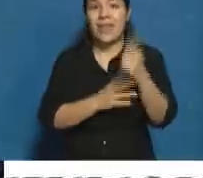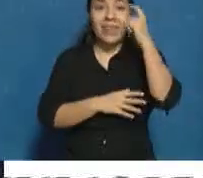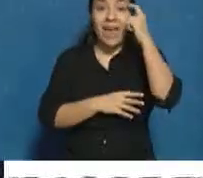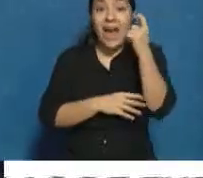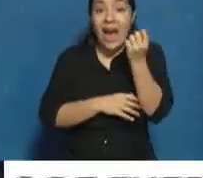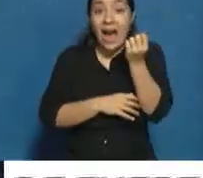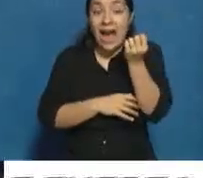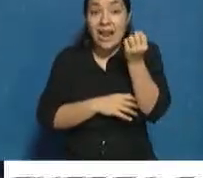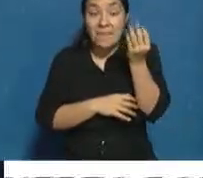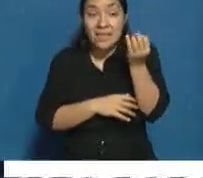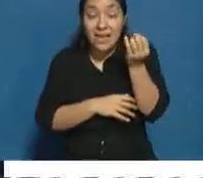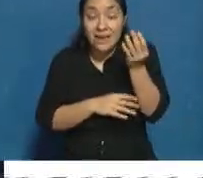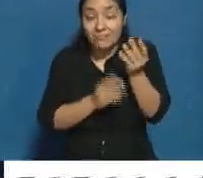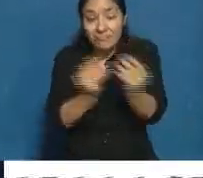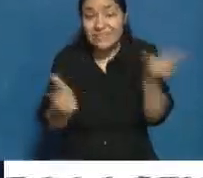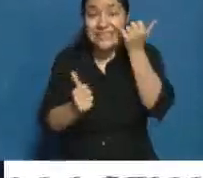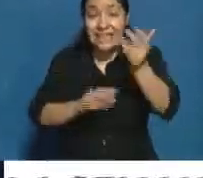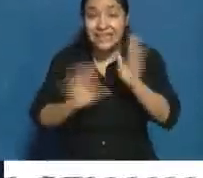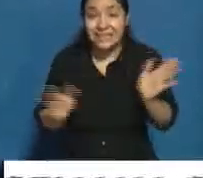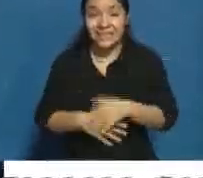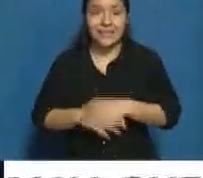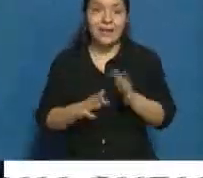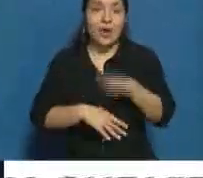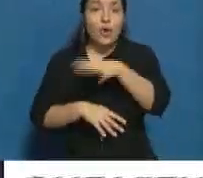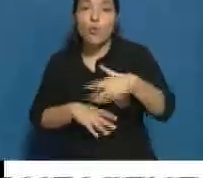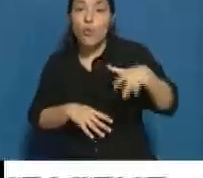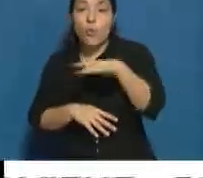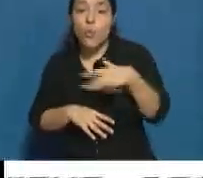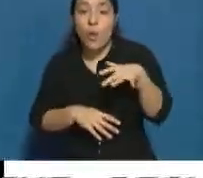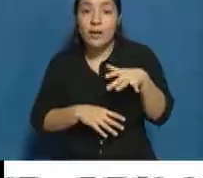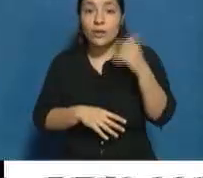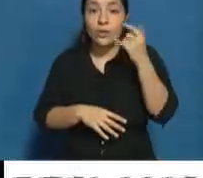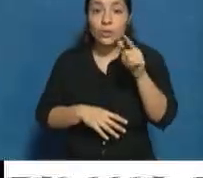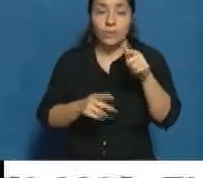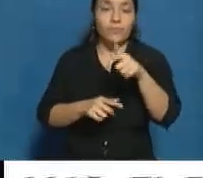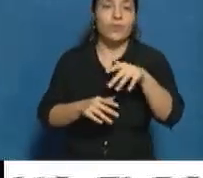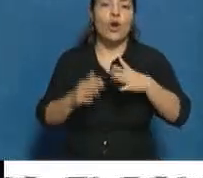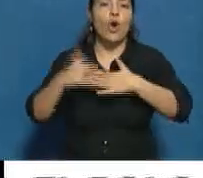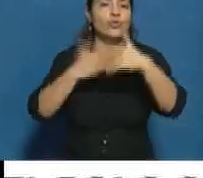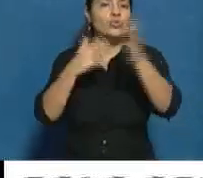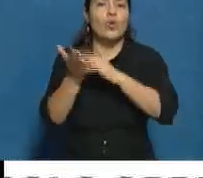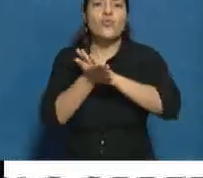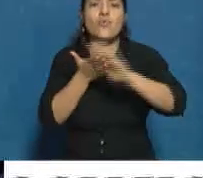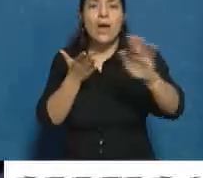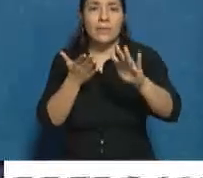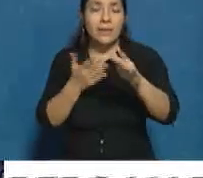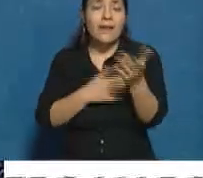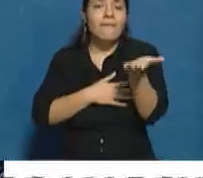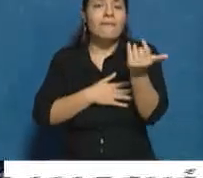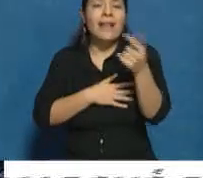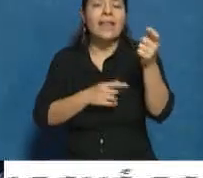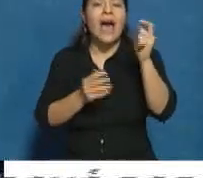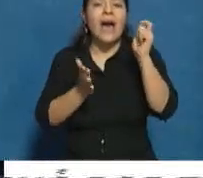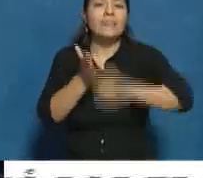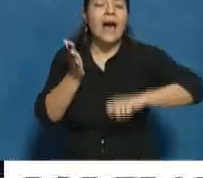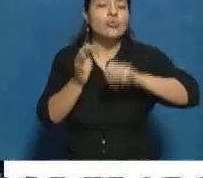si no llegaste no hay. ¿En su caso por qué no tiene gas natural? ¿La zona donde vive no hay? No, la construcción es nueva y todavía no pudimos hacer la autorización para que nos hicieran